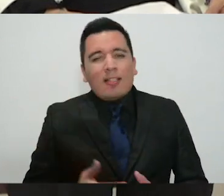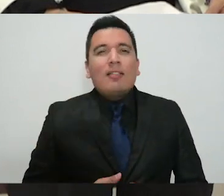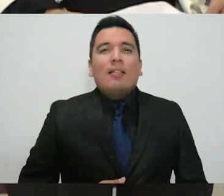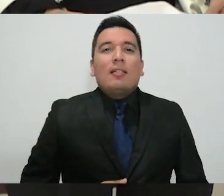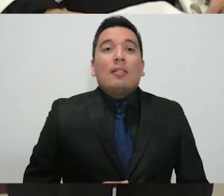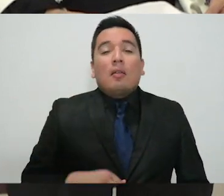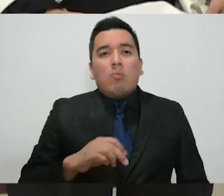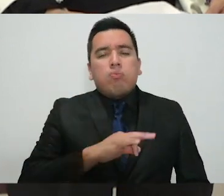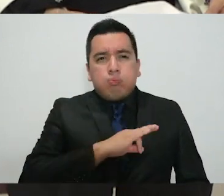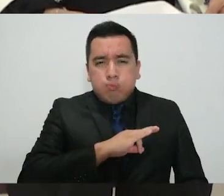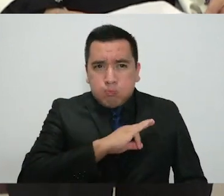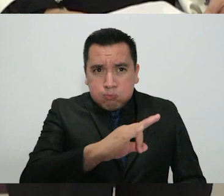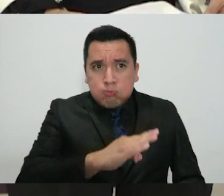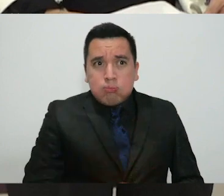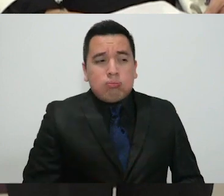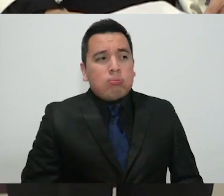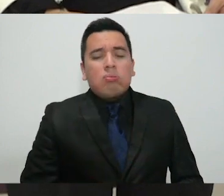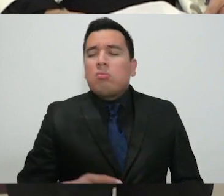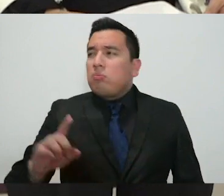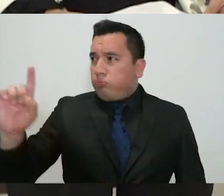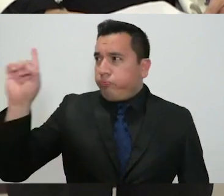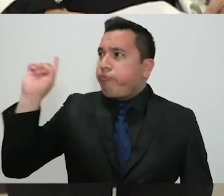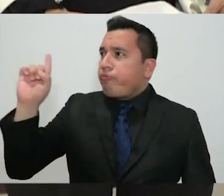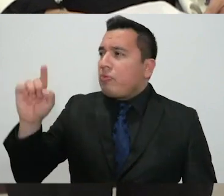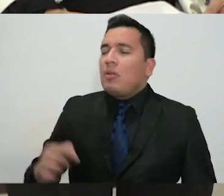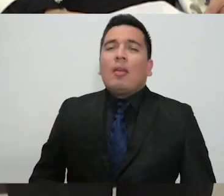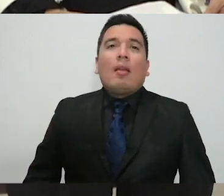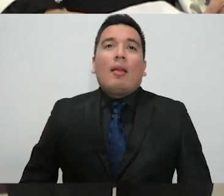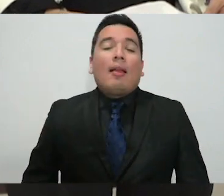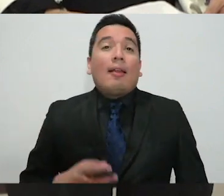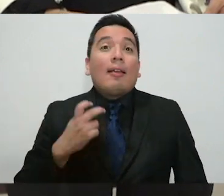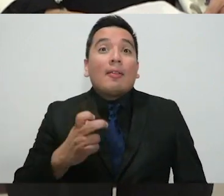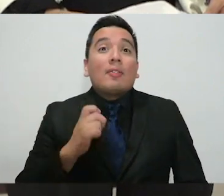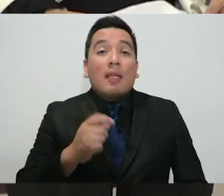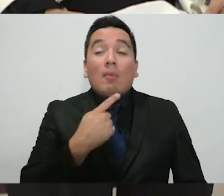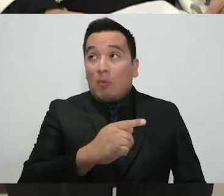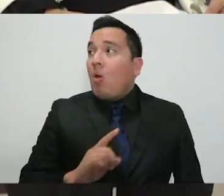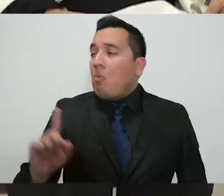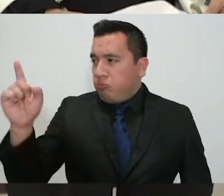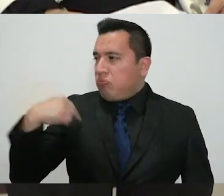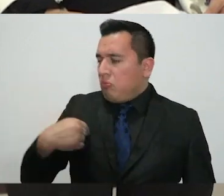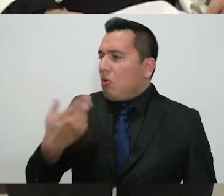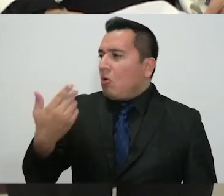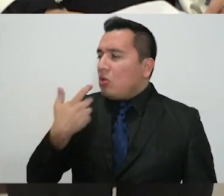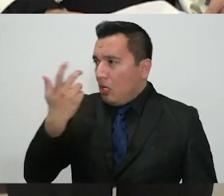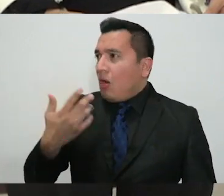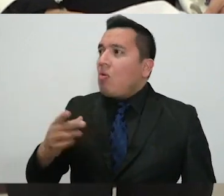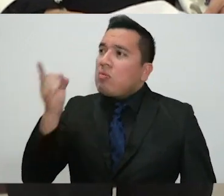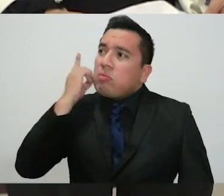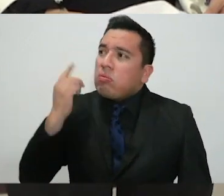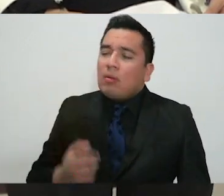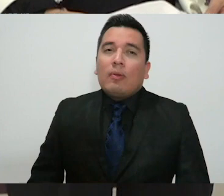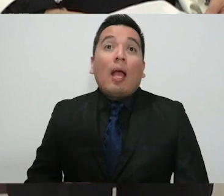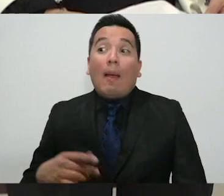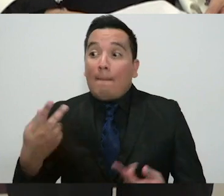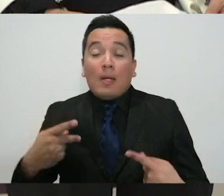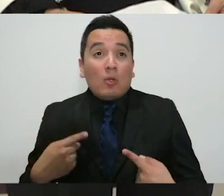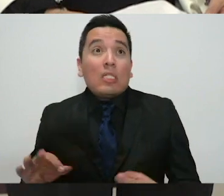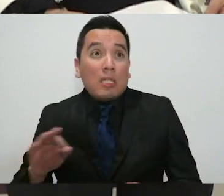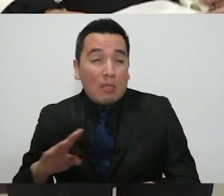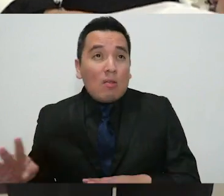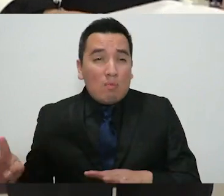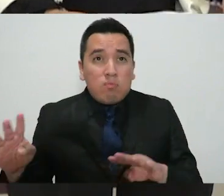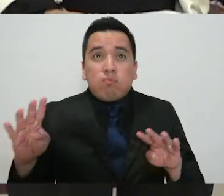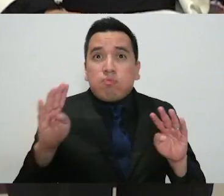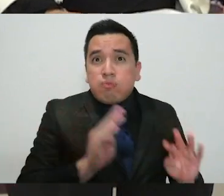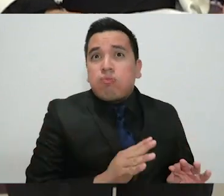se puedan autopostular, ¿no? Y eso implica que ellos se postulen, que sean votados por los integrantes de